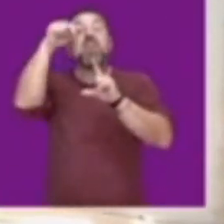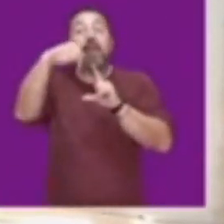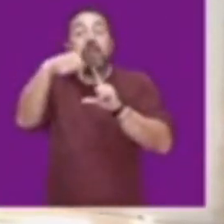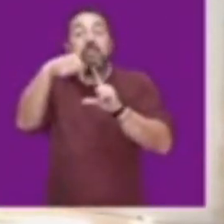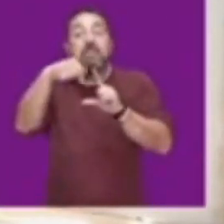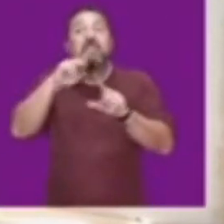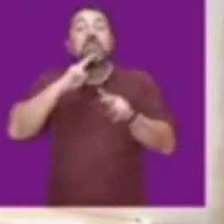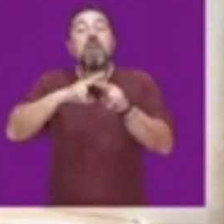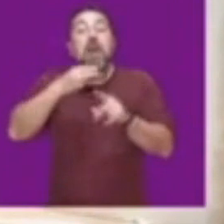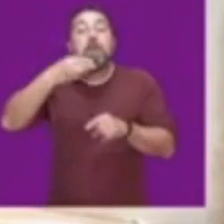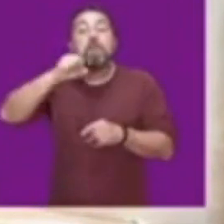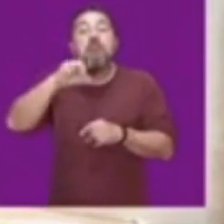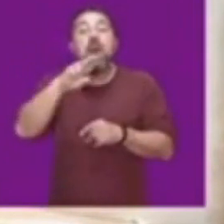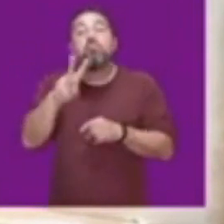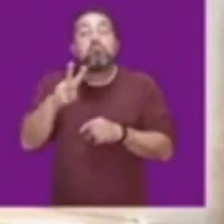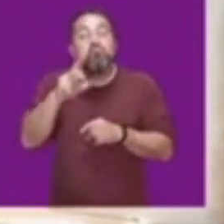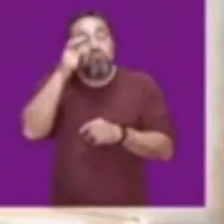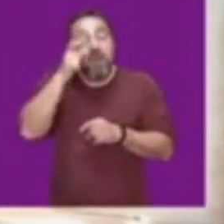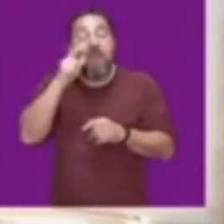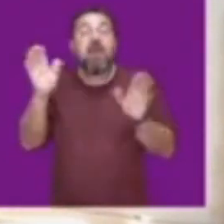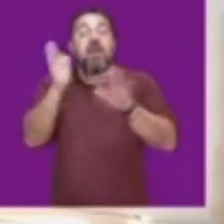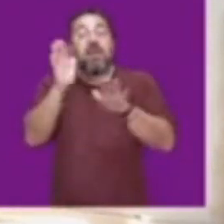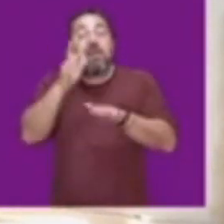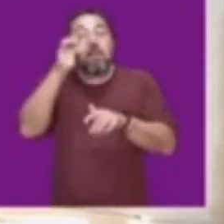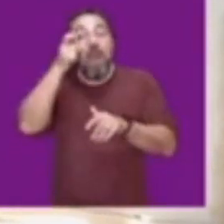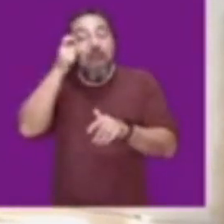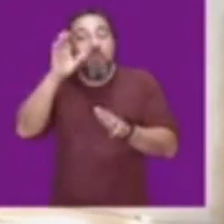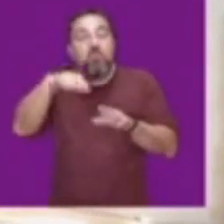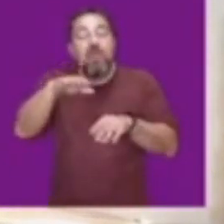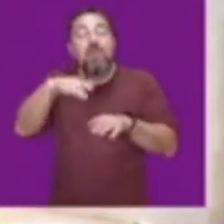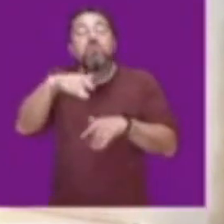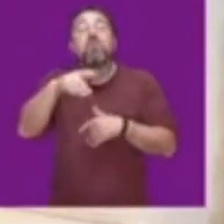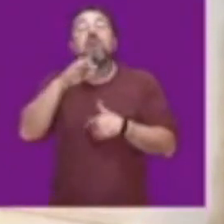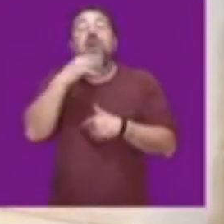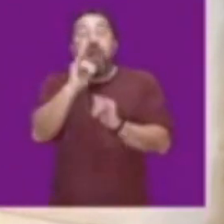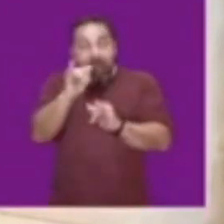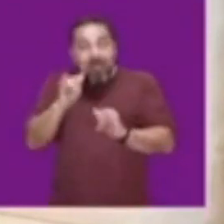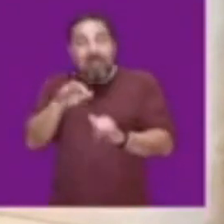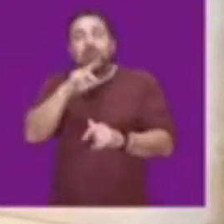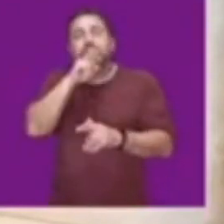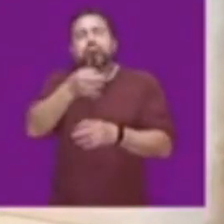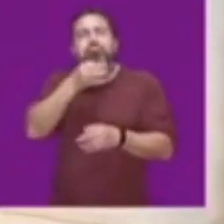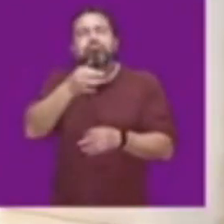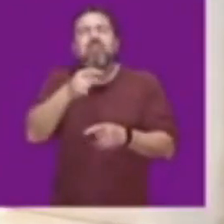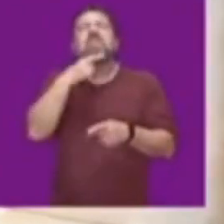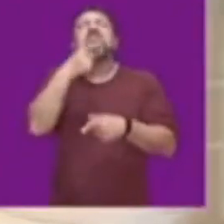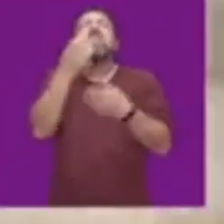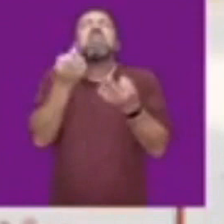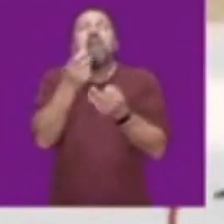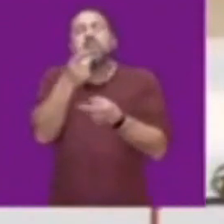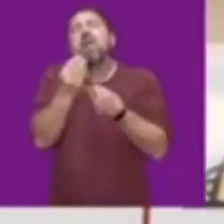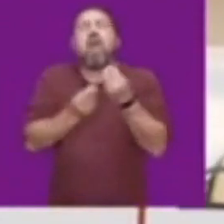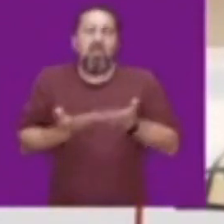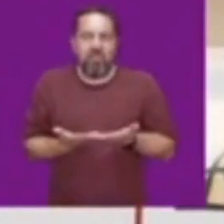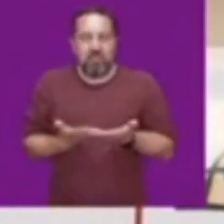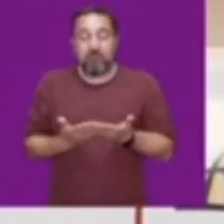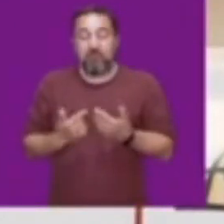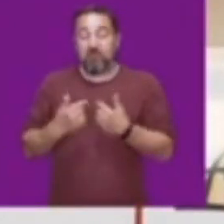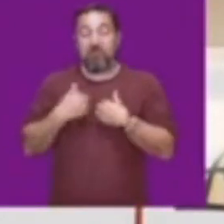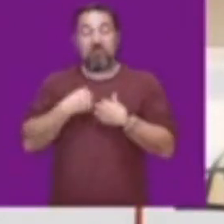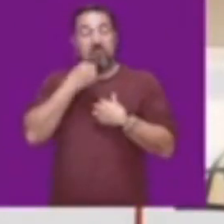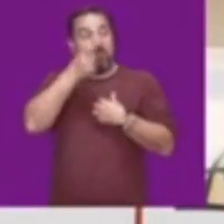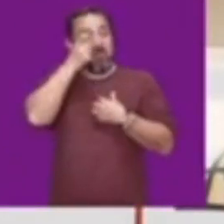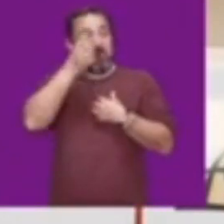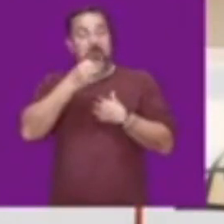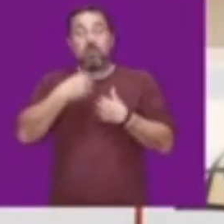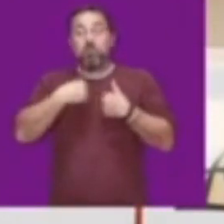está Maru. Maru, ¿estás ahí? Cuéntanos quién eres y qué haces. Bueno, que quién